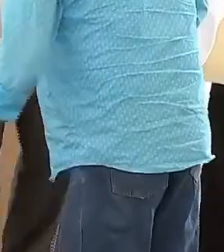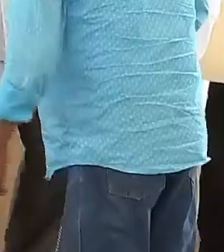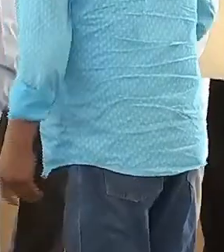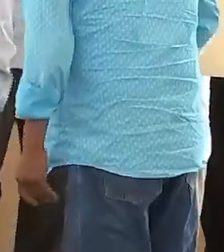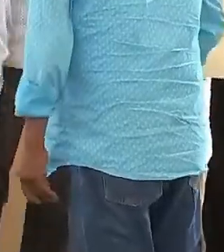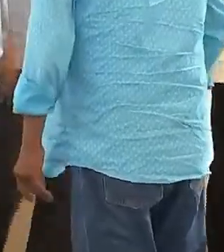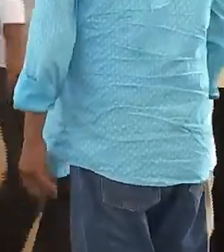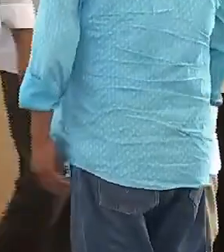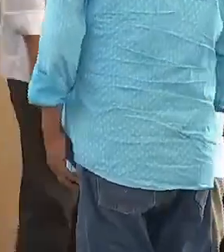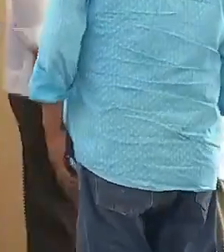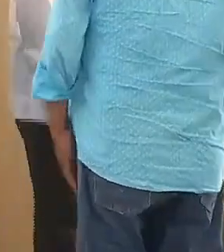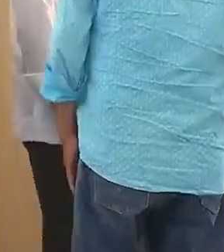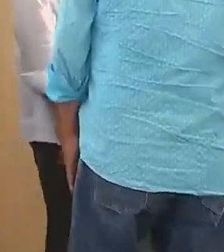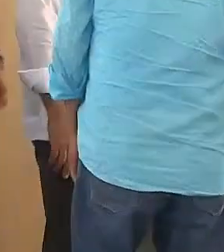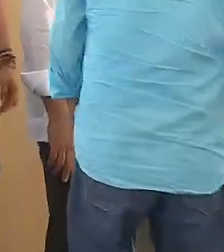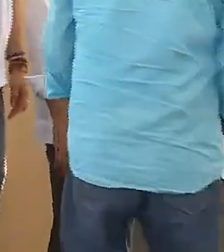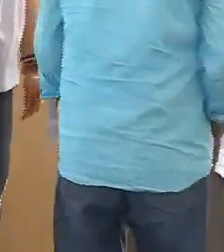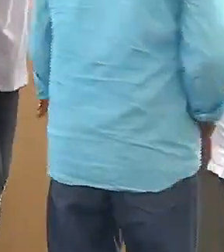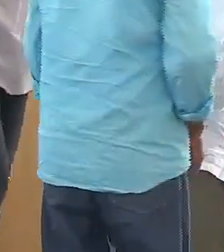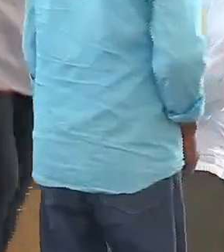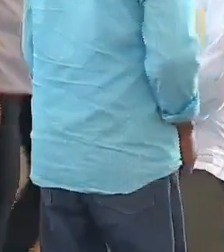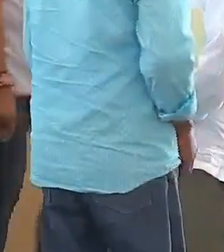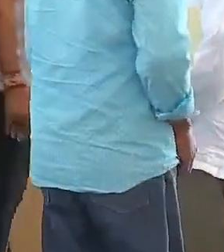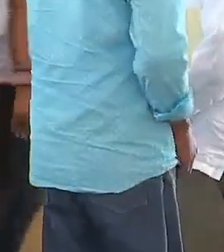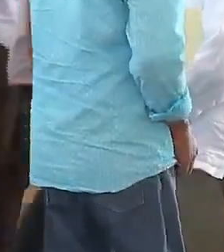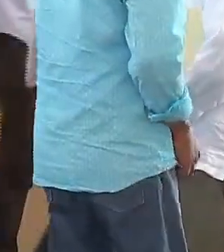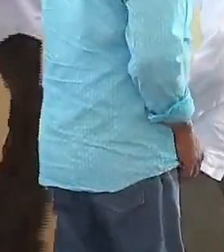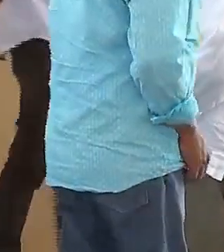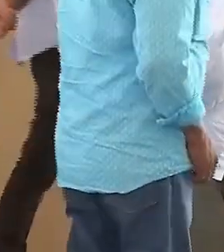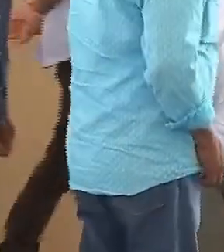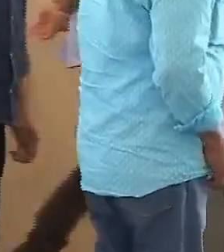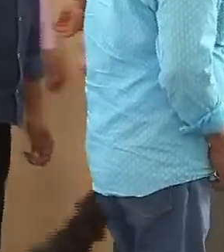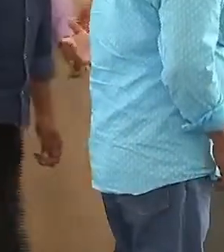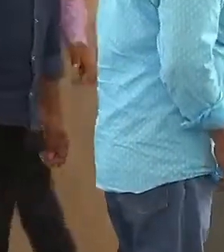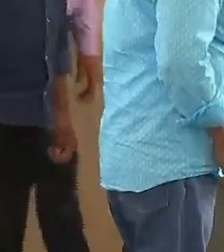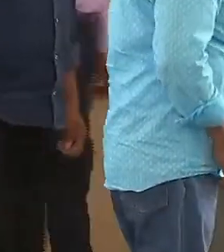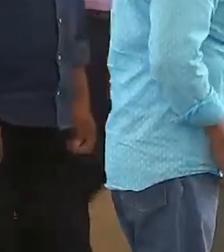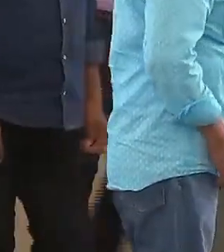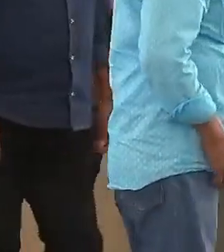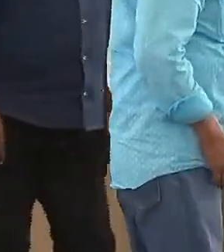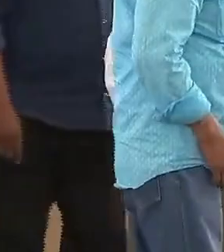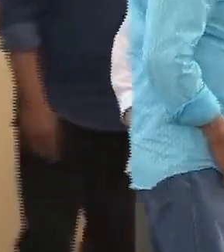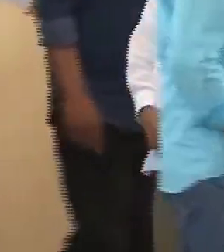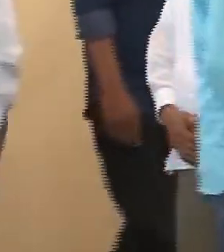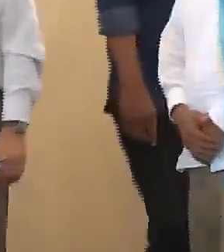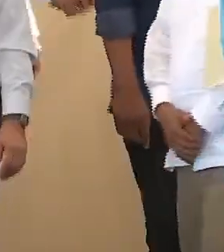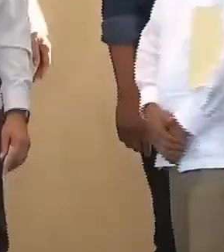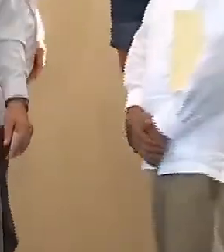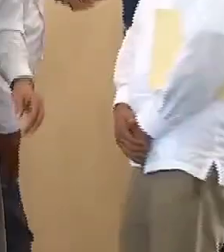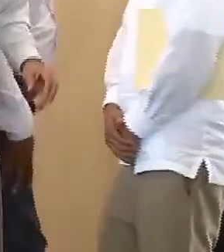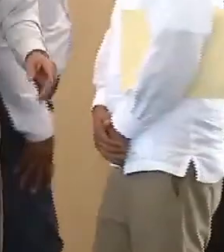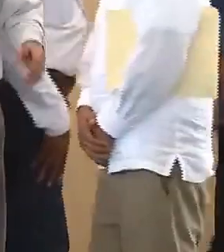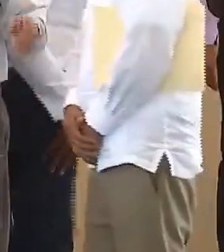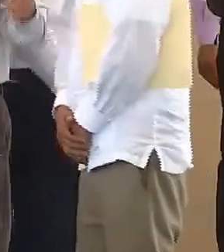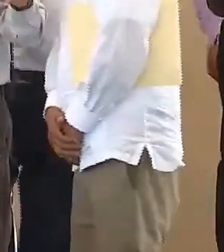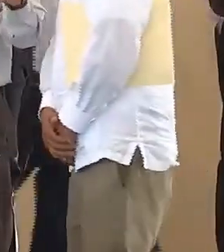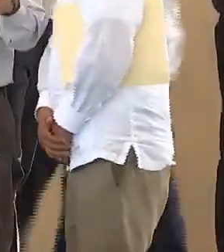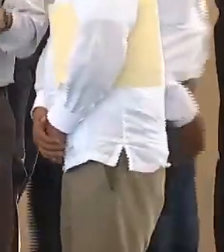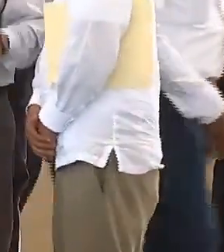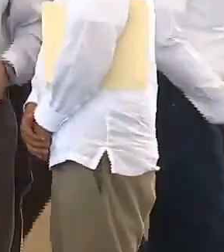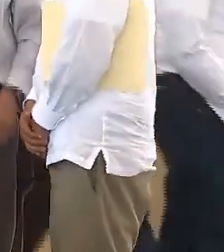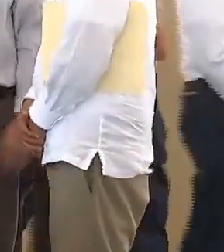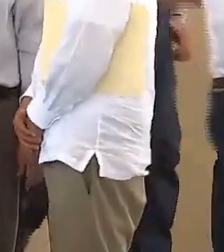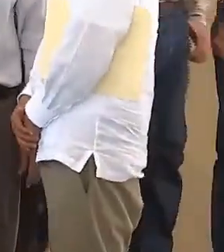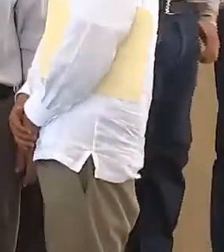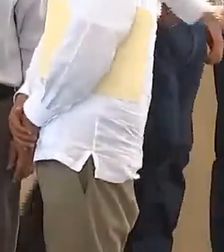Manuel López Obrador, presidente constitucional de los Estados Unidos mexicanos. Ay chukula